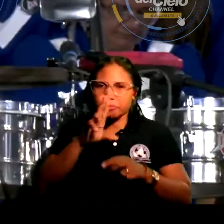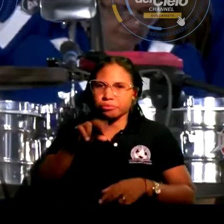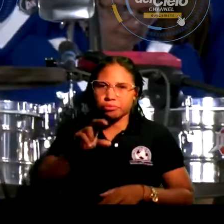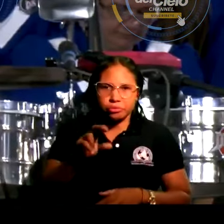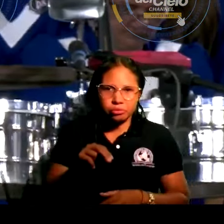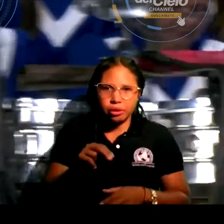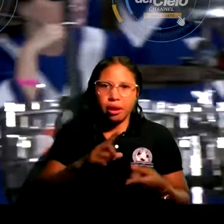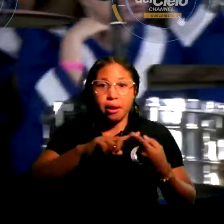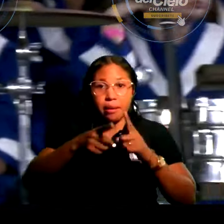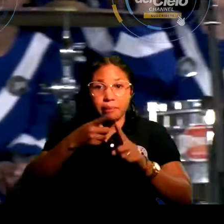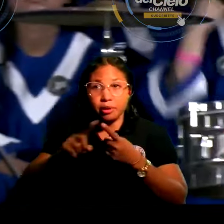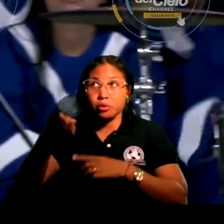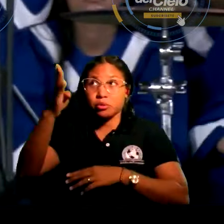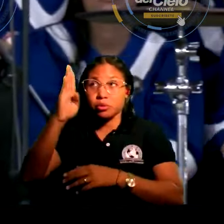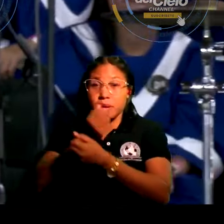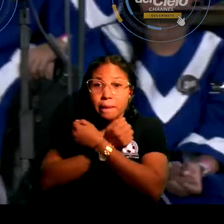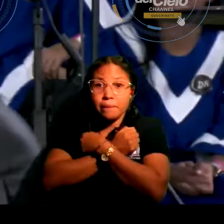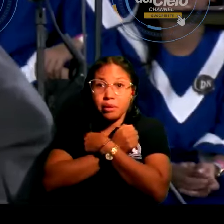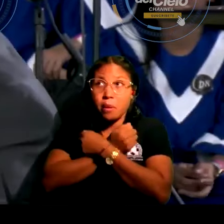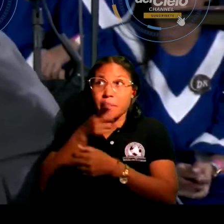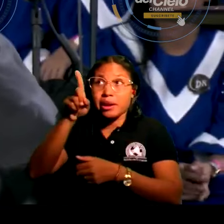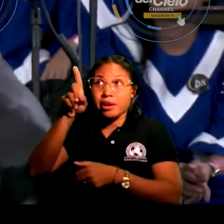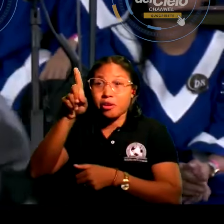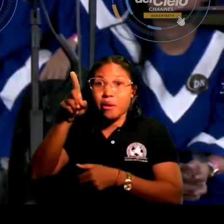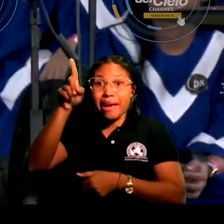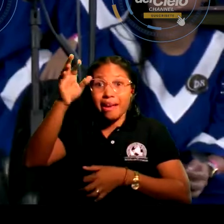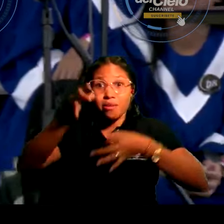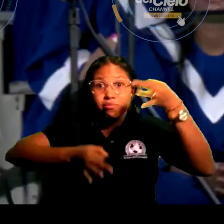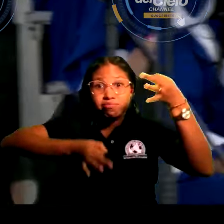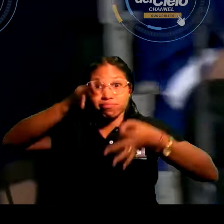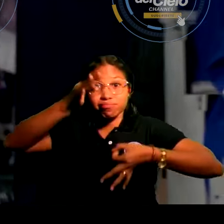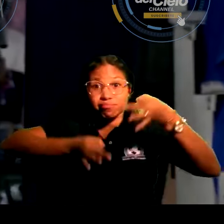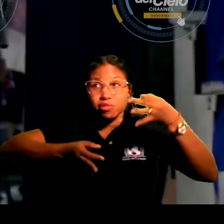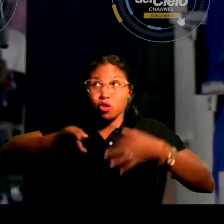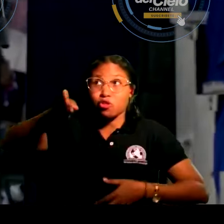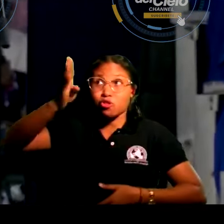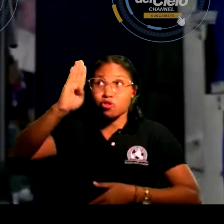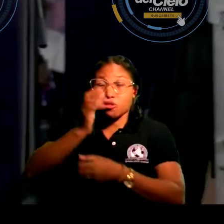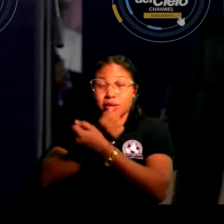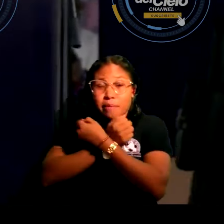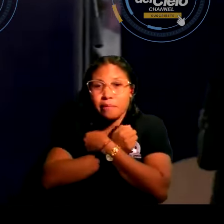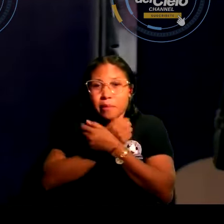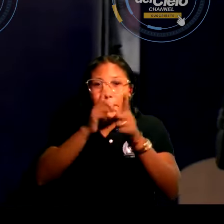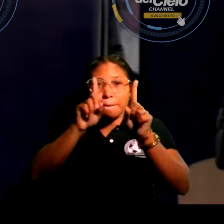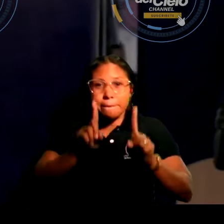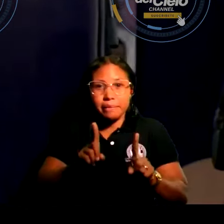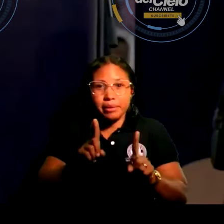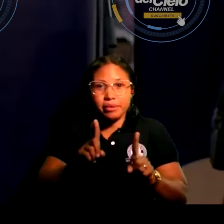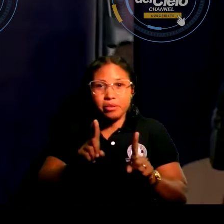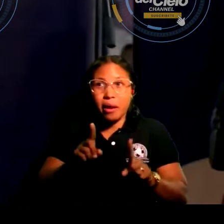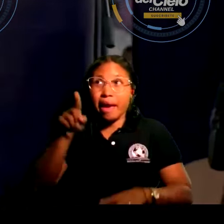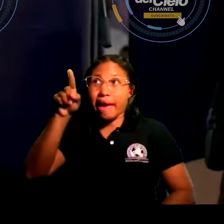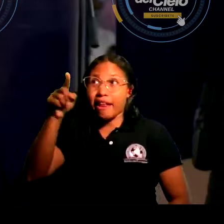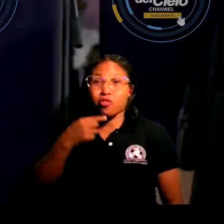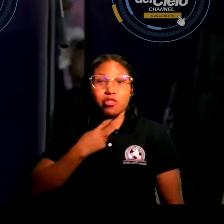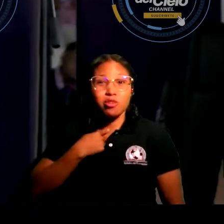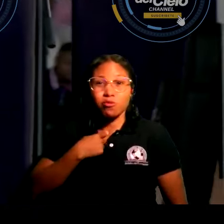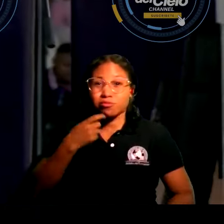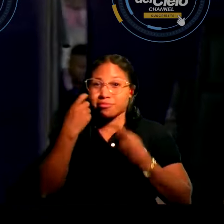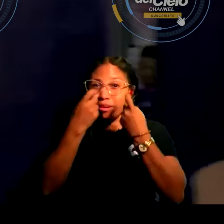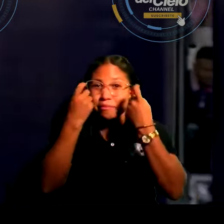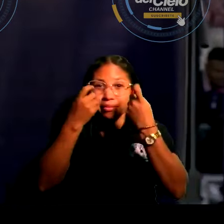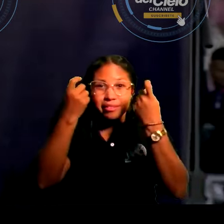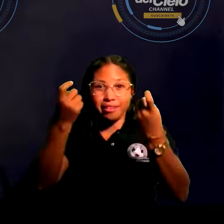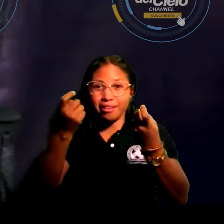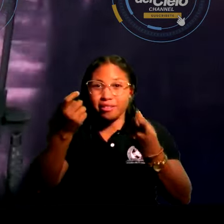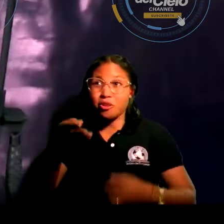es amor, pero también es justo. Dios es amor, pero no tolera el pecado. Dios